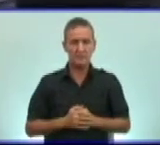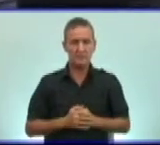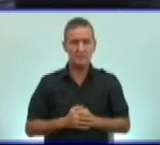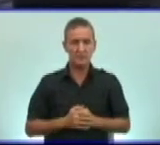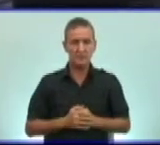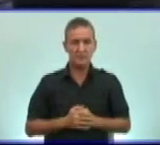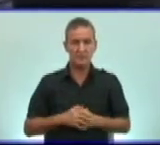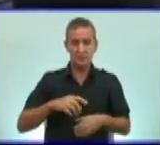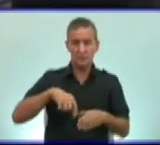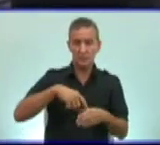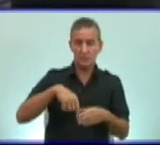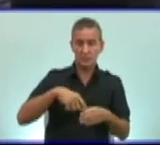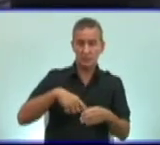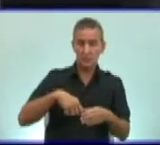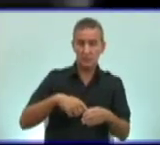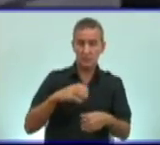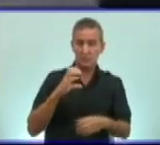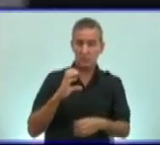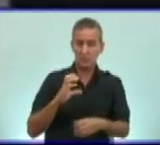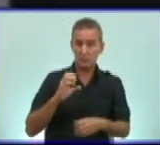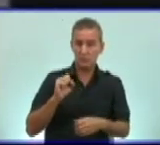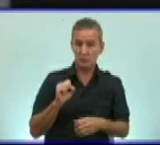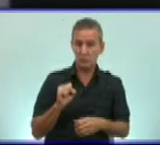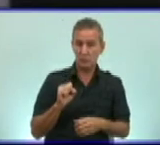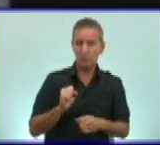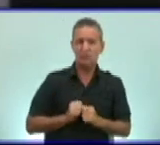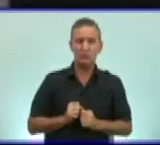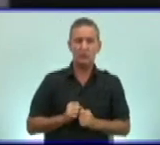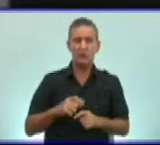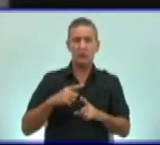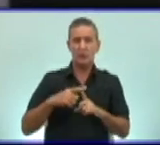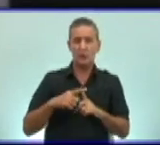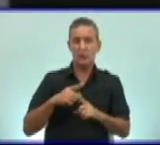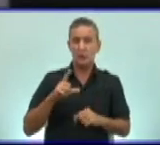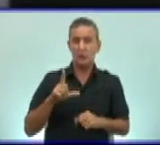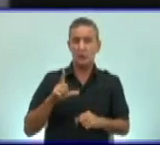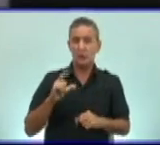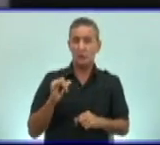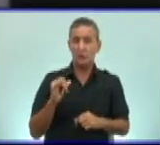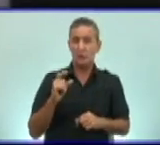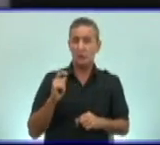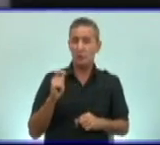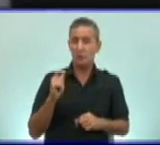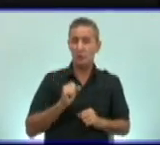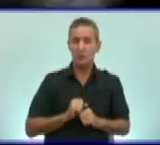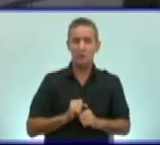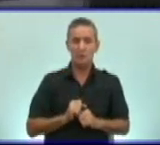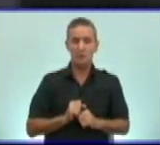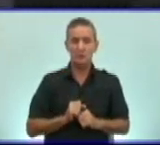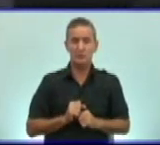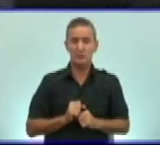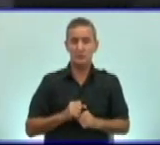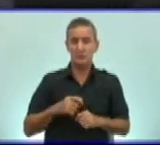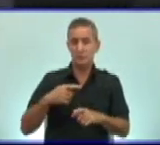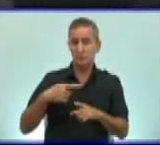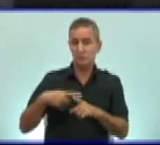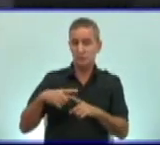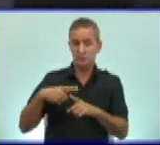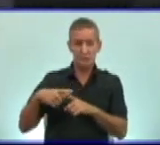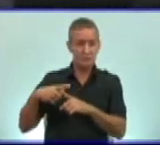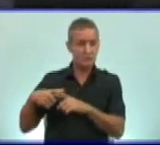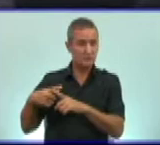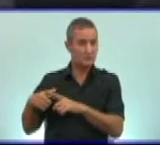Disolución de cloruro de sodio, 1 mol por litro. Disolución de ácido acético, 1 mol por litro. Una disolución